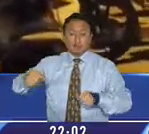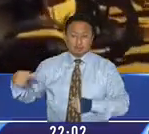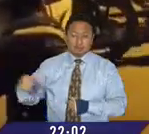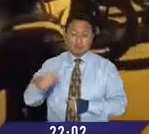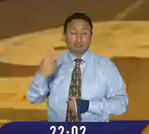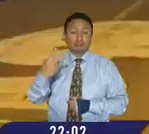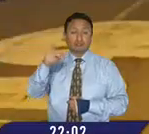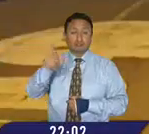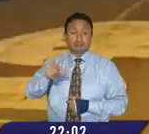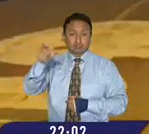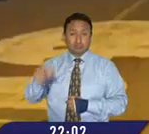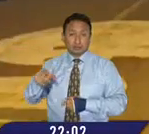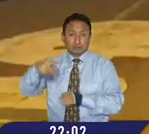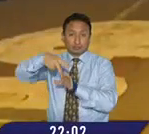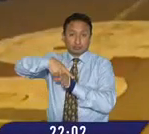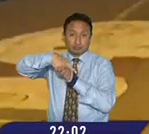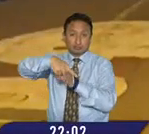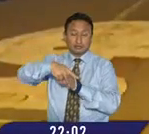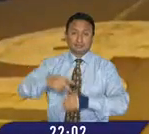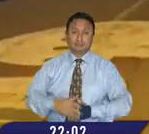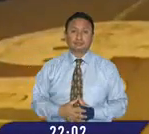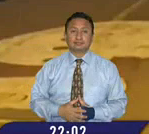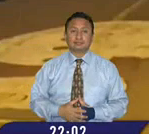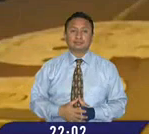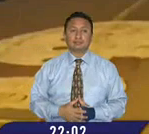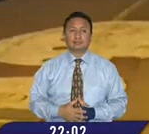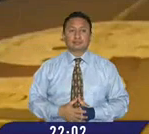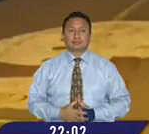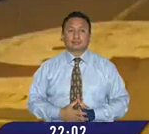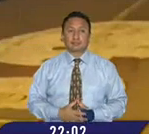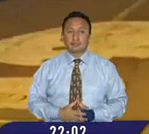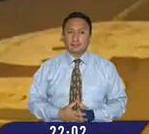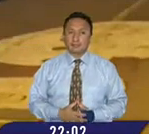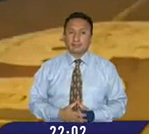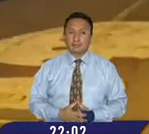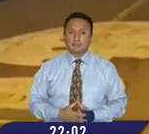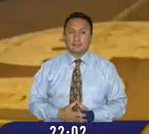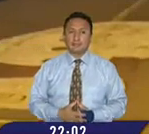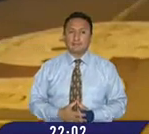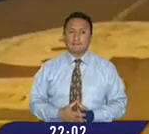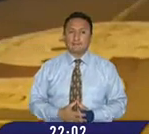pasajeros. En Quito informó Iván Casamen.